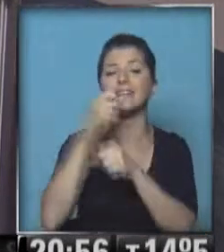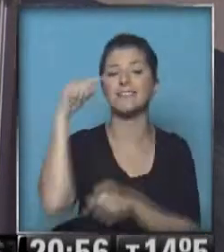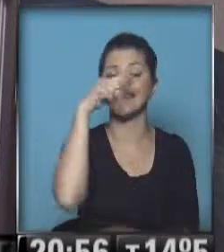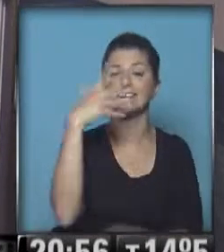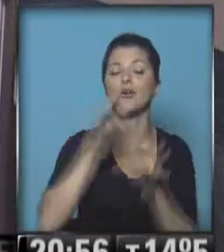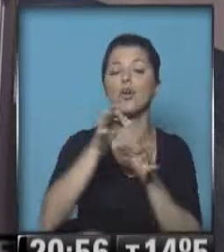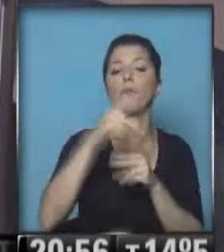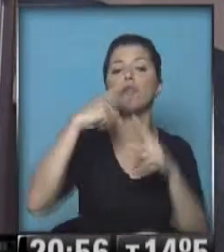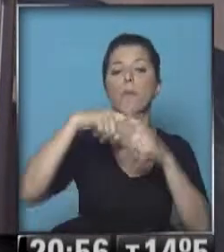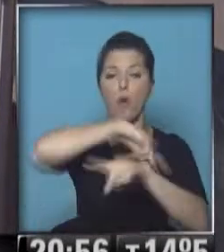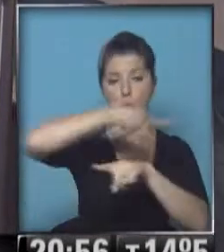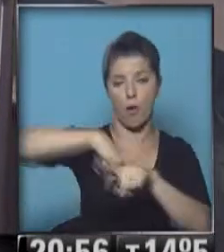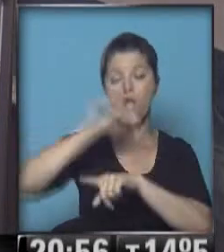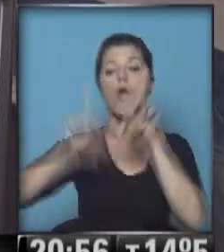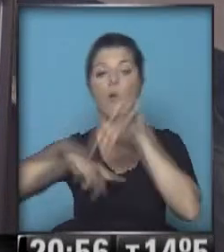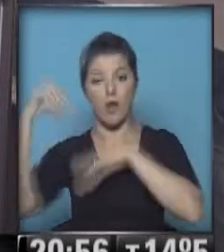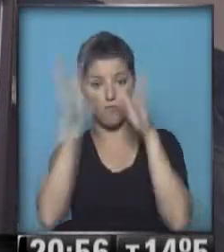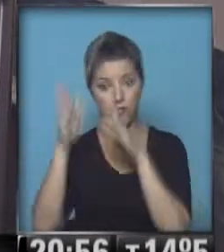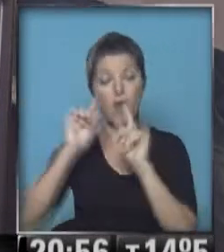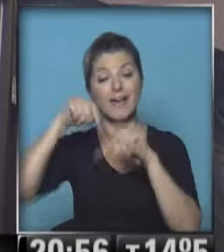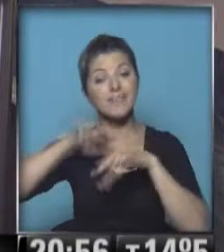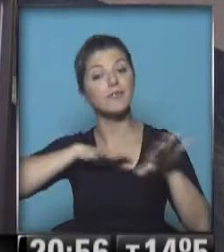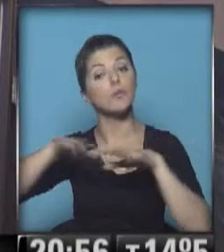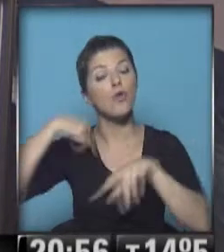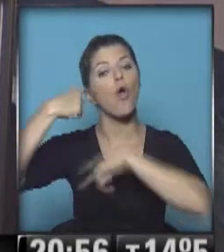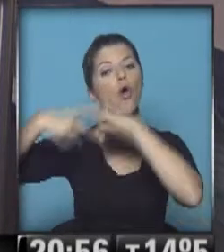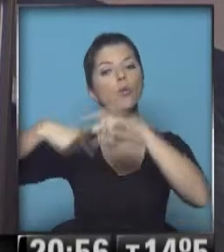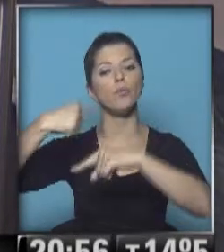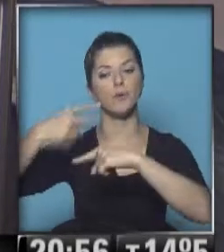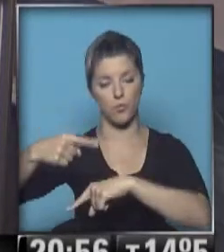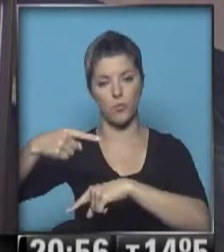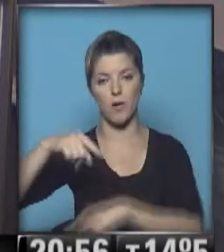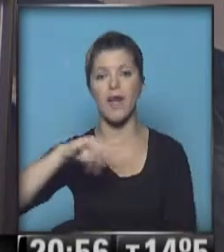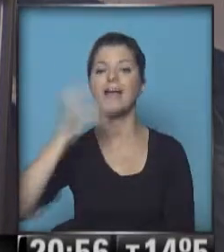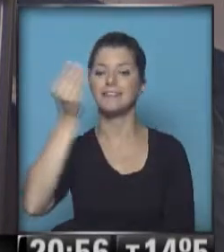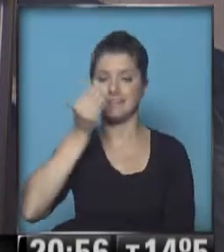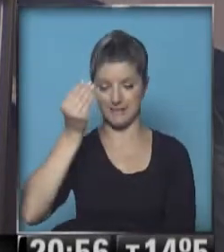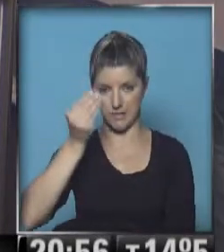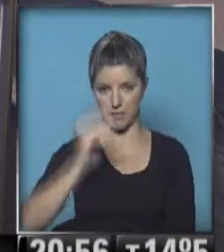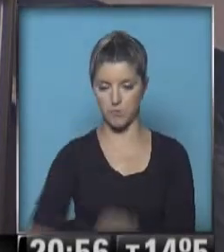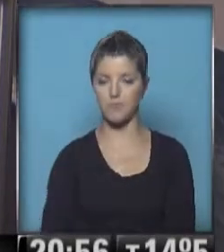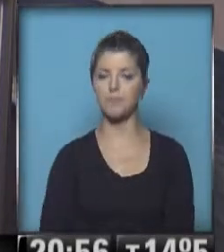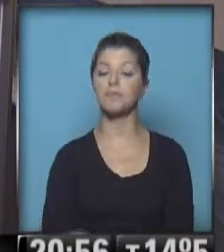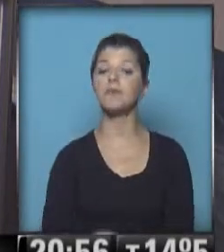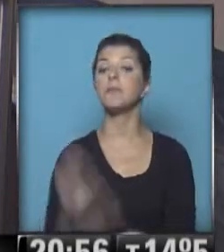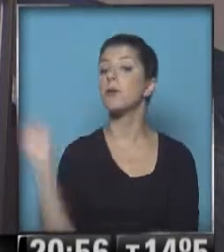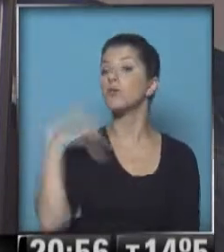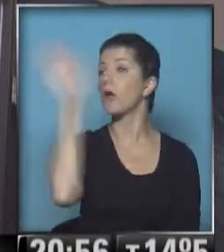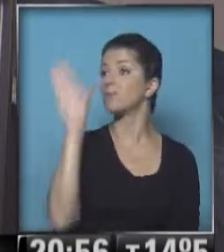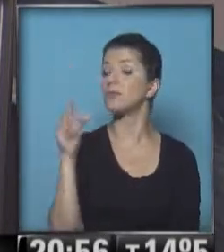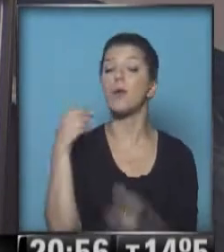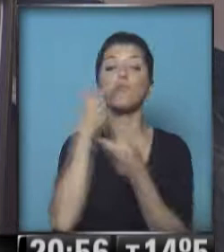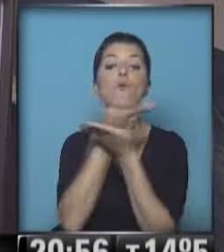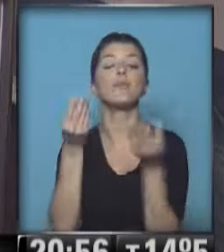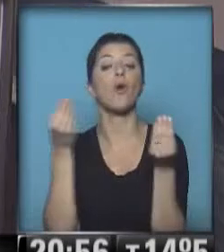por hora, además con algunas ráfagas. Estas condiciones meteorológicas se mantendrán durante el día sábado. Y el pronóstico para el resto del país nos está